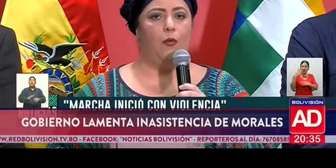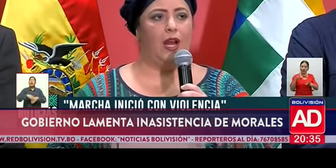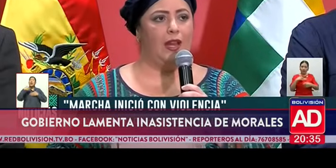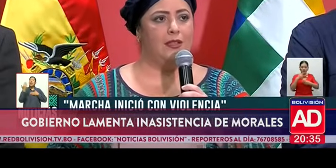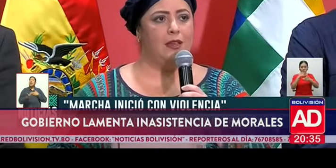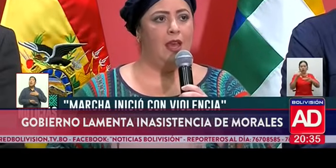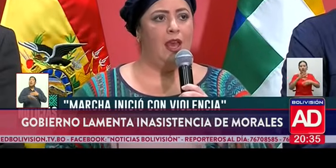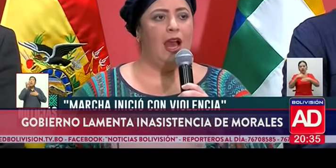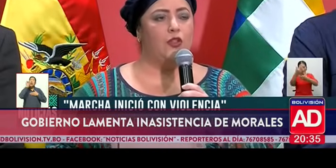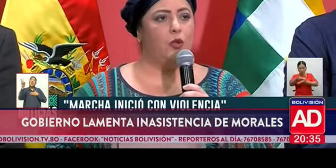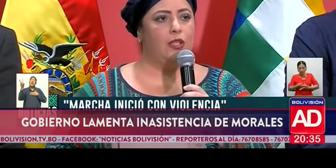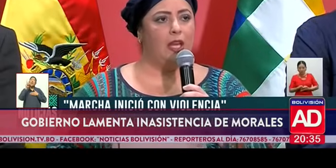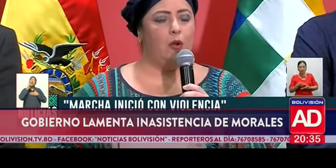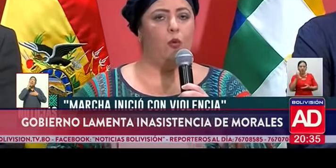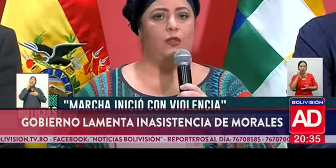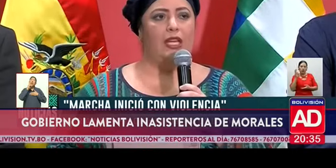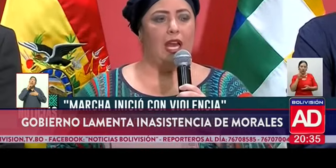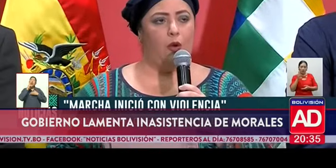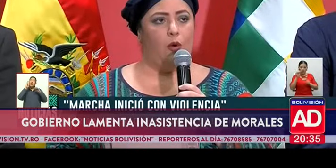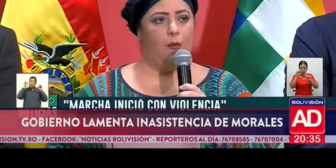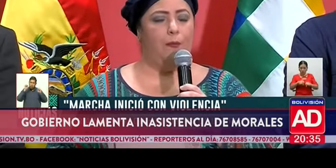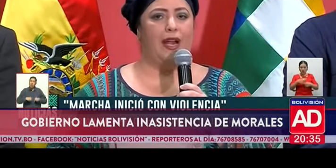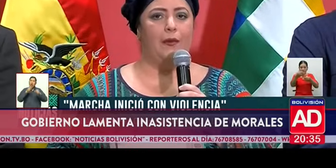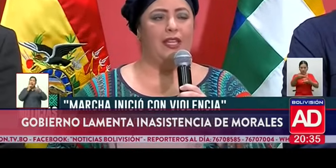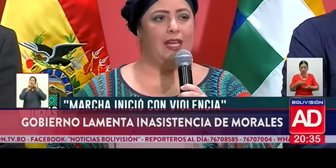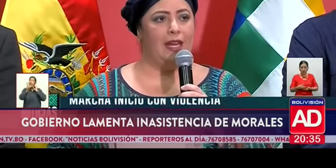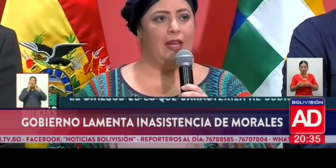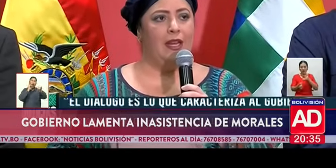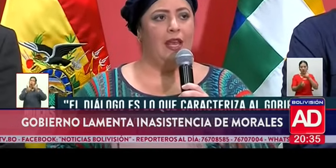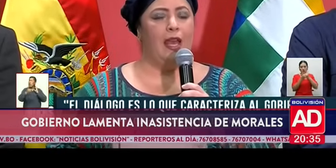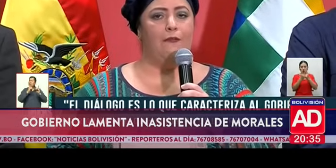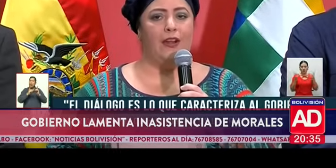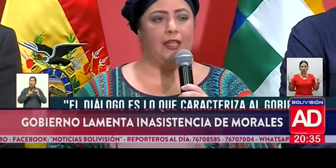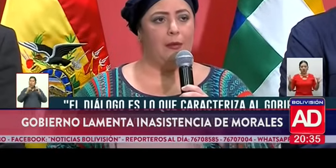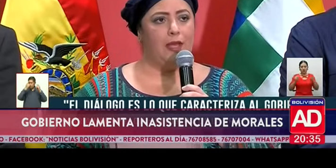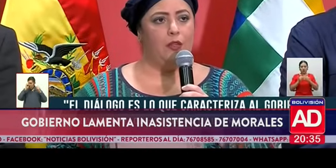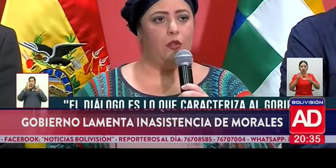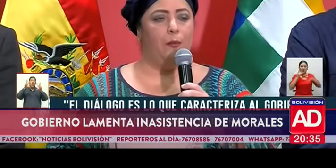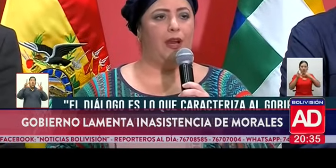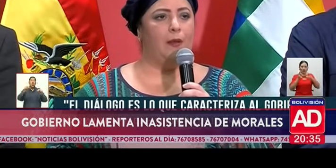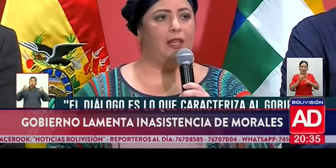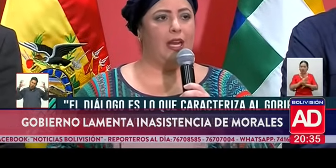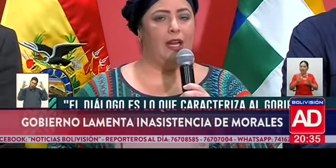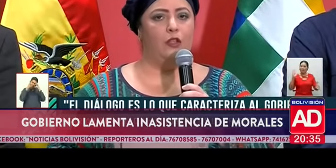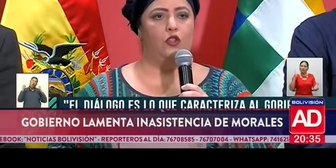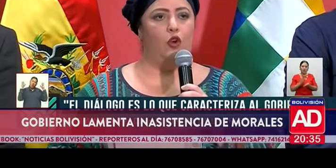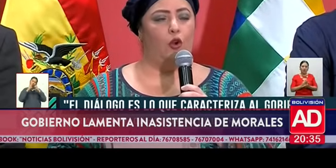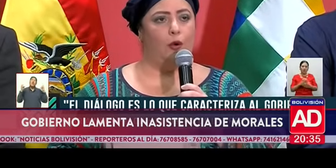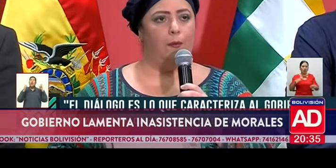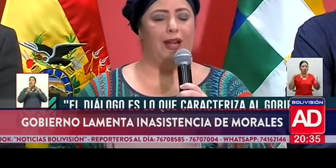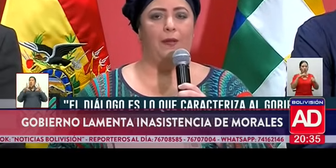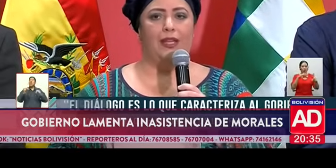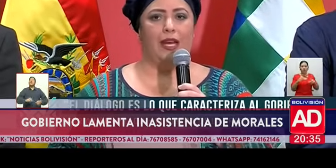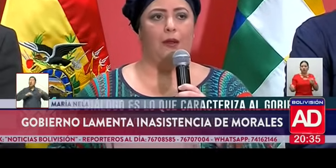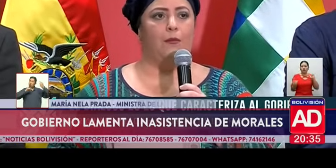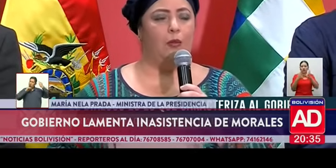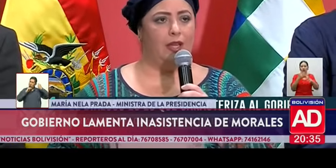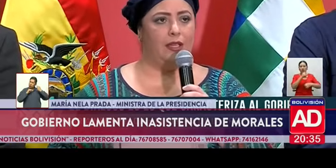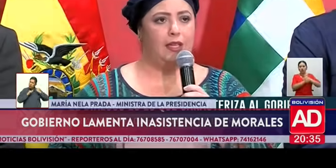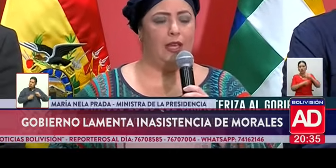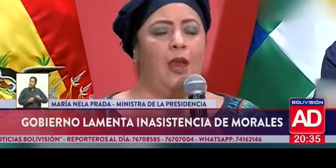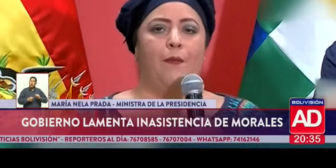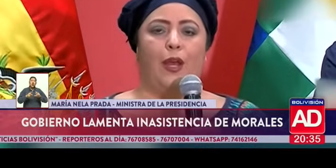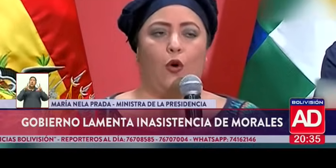Invitamos a Evo Morales a sostener un diálogo para evitar enfrentamiento, para evitar dolor, para